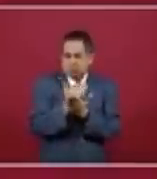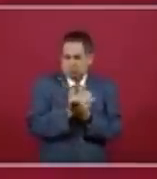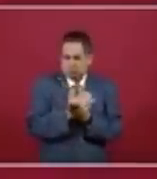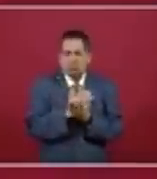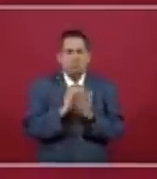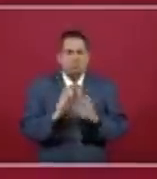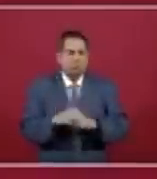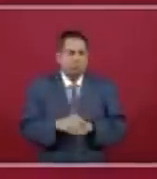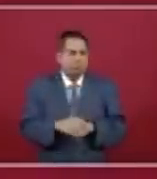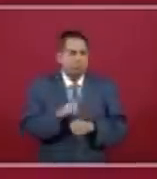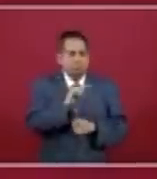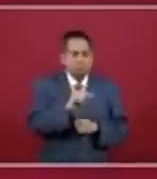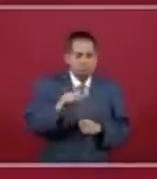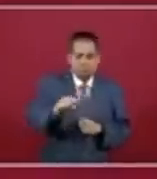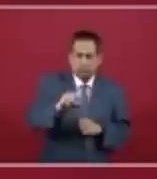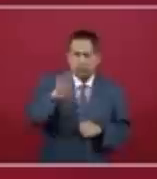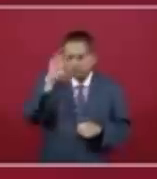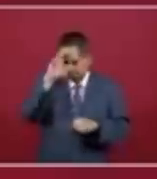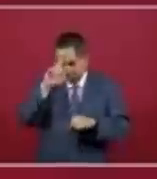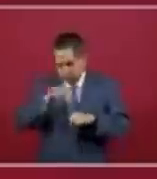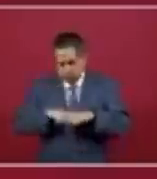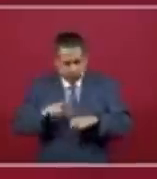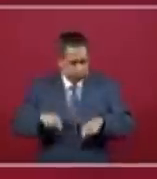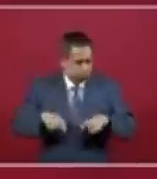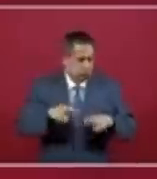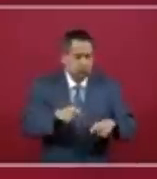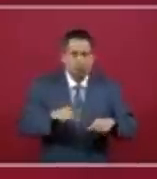actividad cultural,